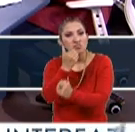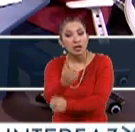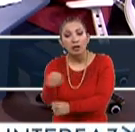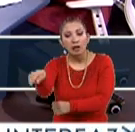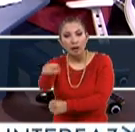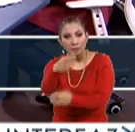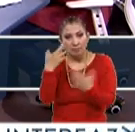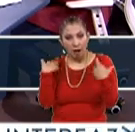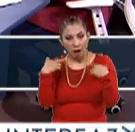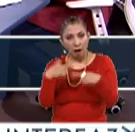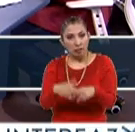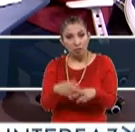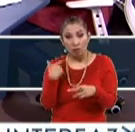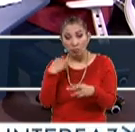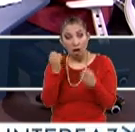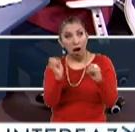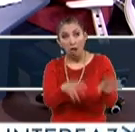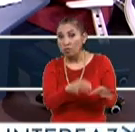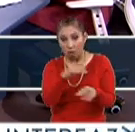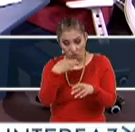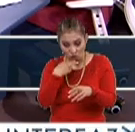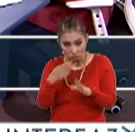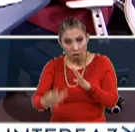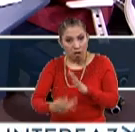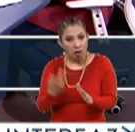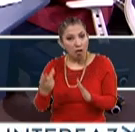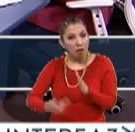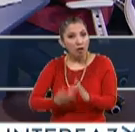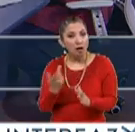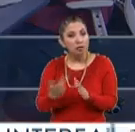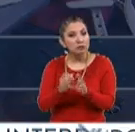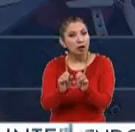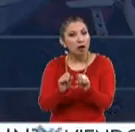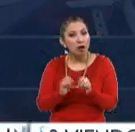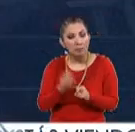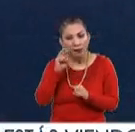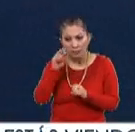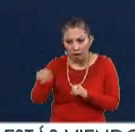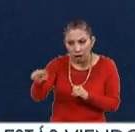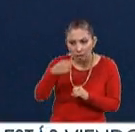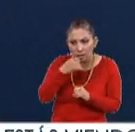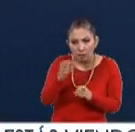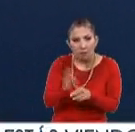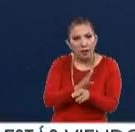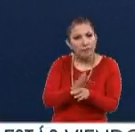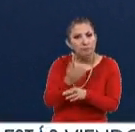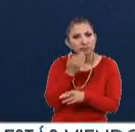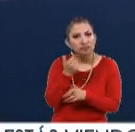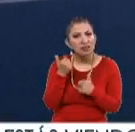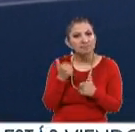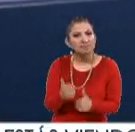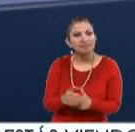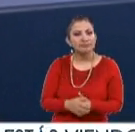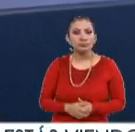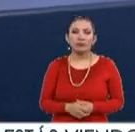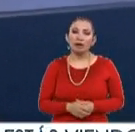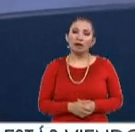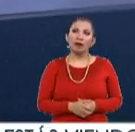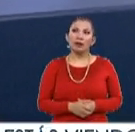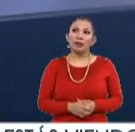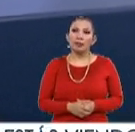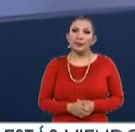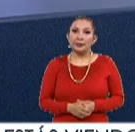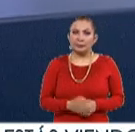que los maestros no lo dejan, lo usan porque ven que los niños se benefician mucho.